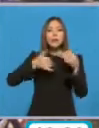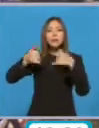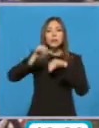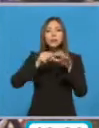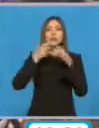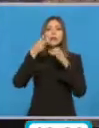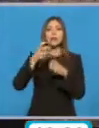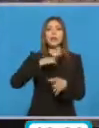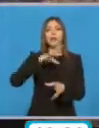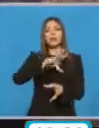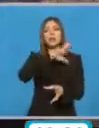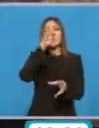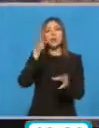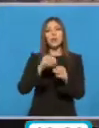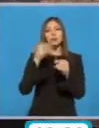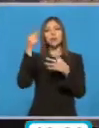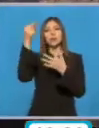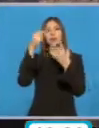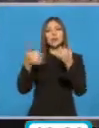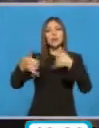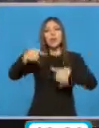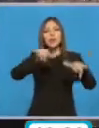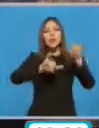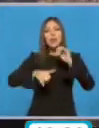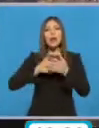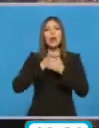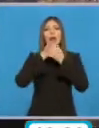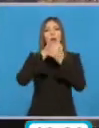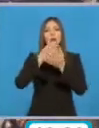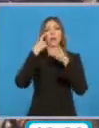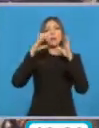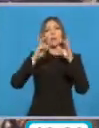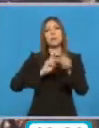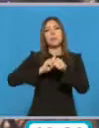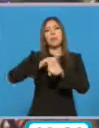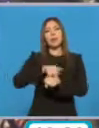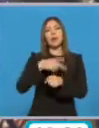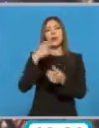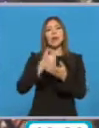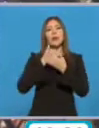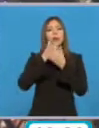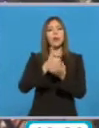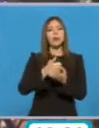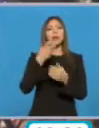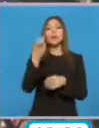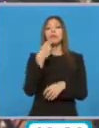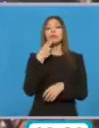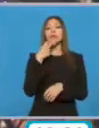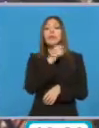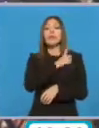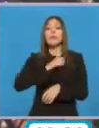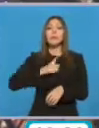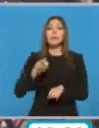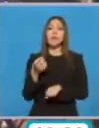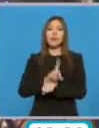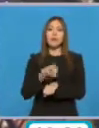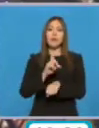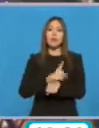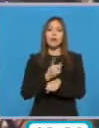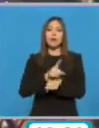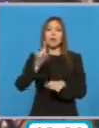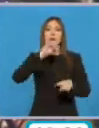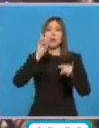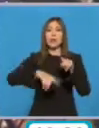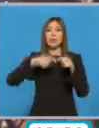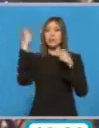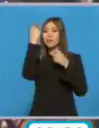queratolítico, un antirradical libre, un regenerante y que te ayuda a despigmentar, es de uso diario, te ayuda a retirarte el